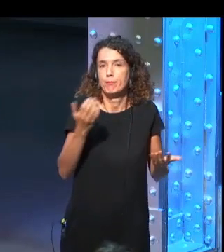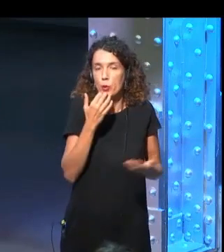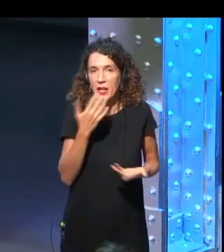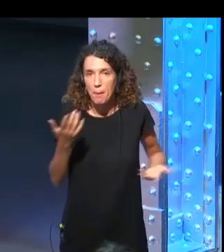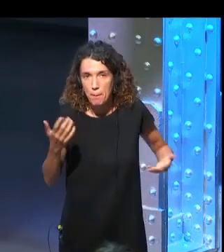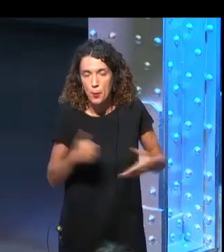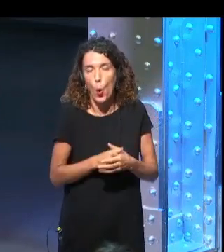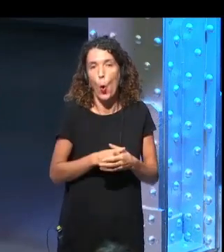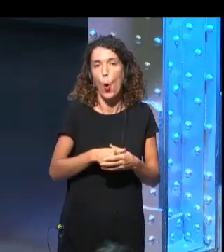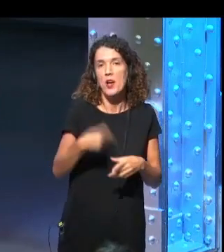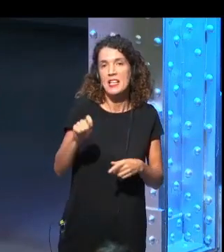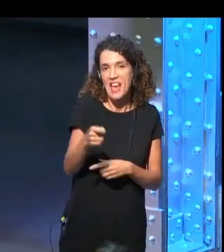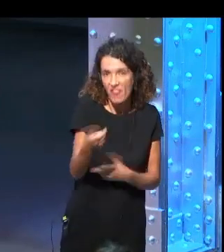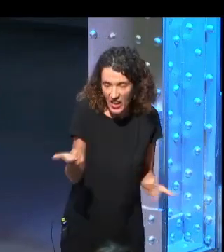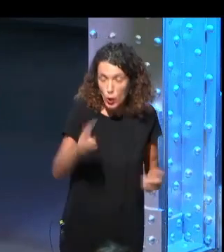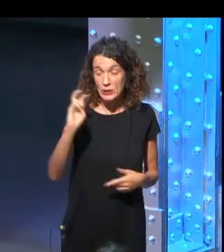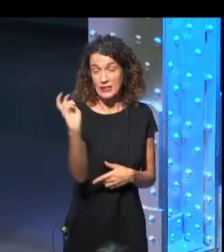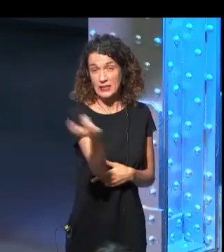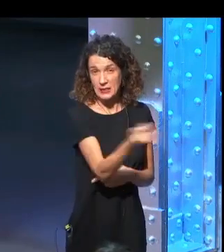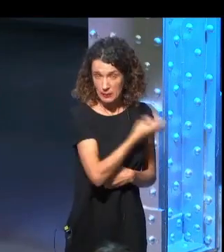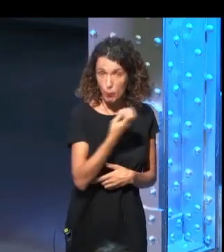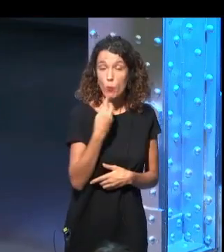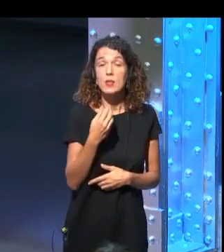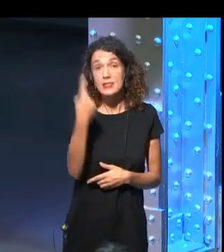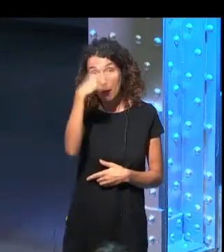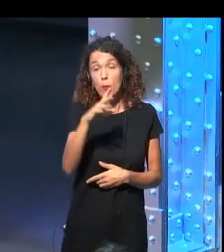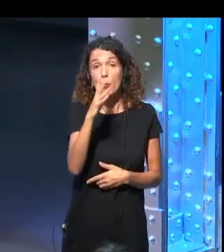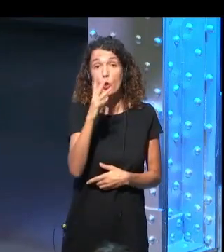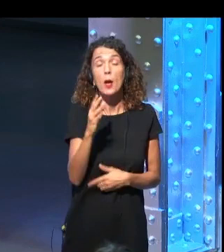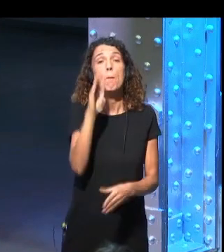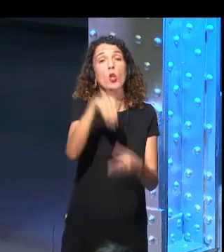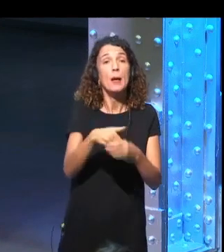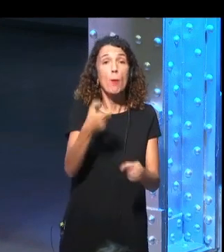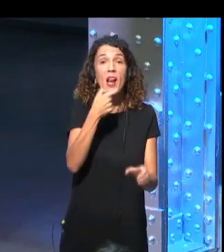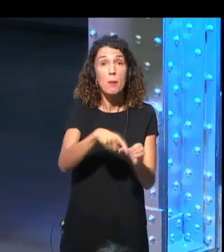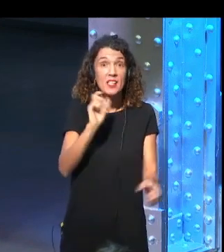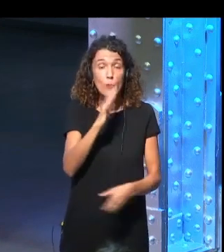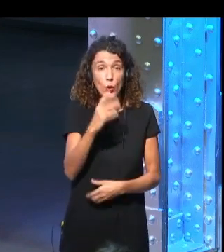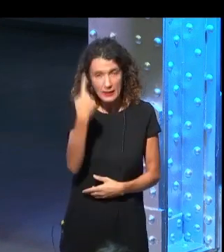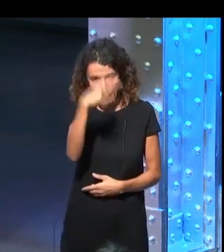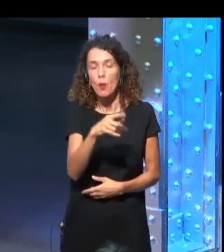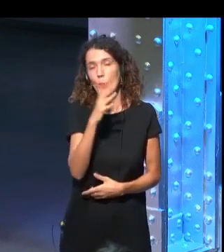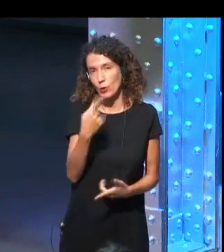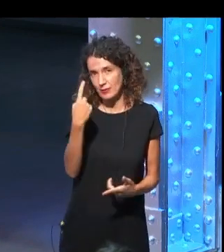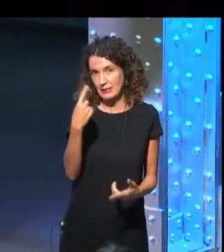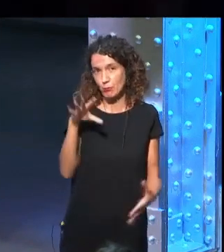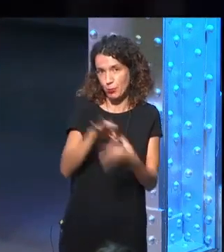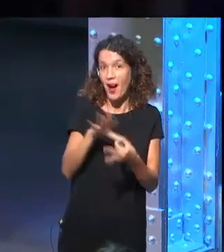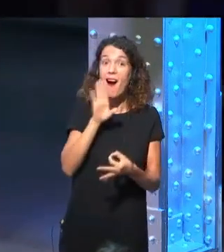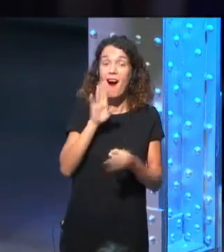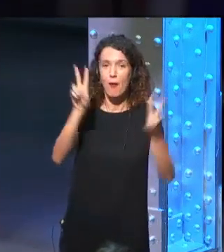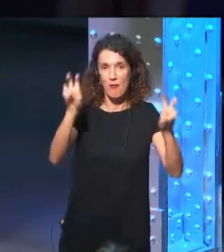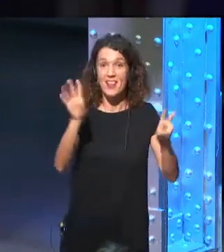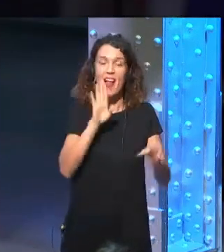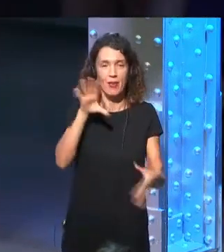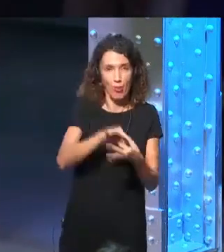un llavero, etcétera, etcétera. ¿Sabéis por qué votamos por el Brexit? Pues esto yo creo que tiene algo que ver con eso. La